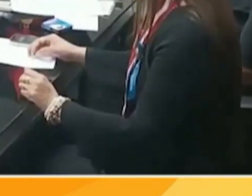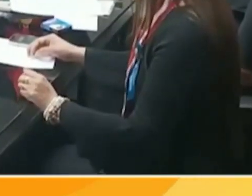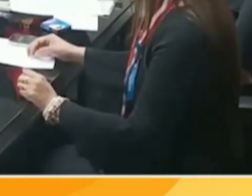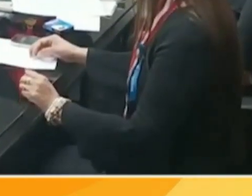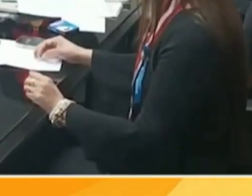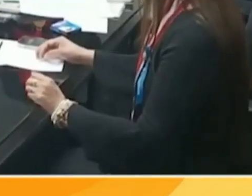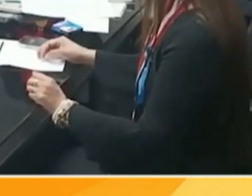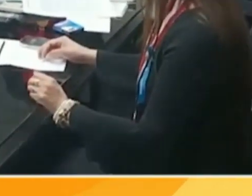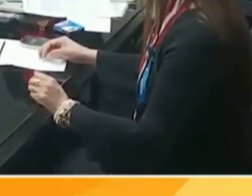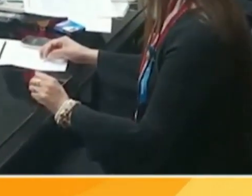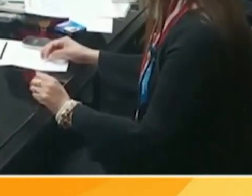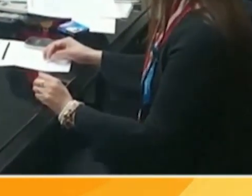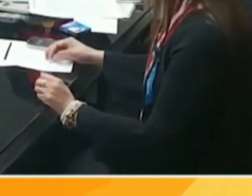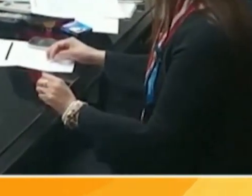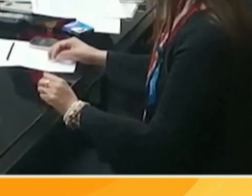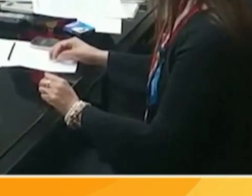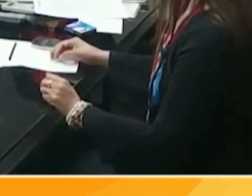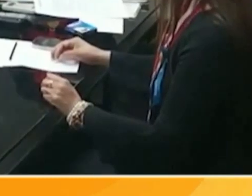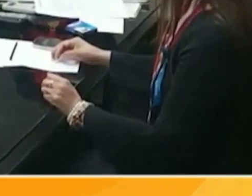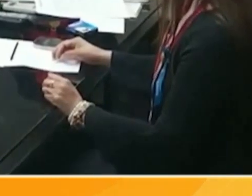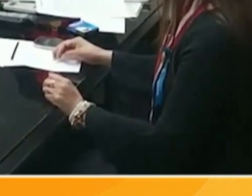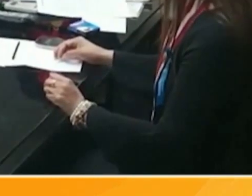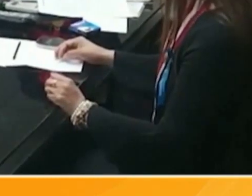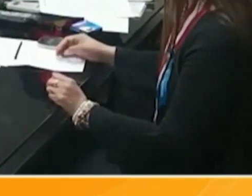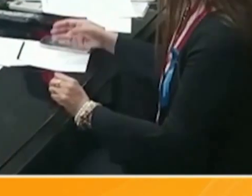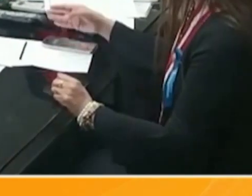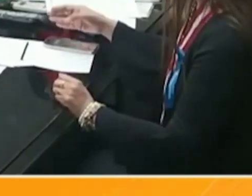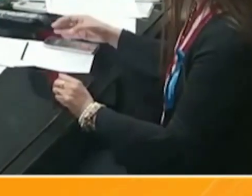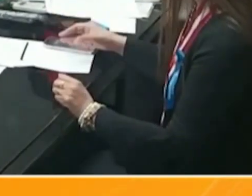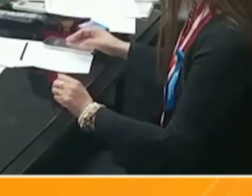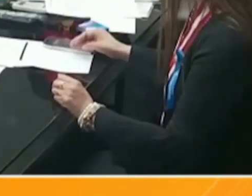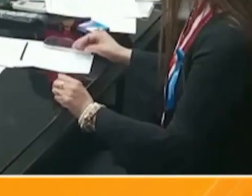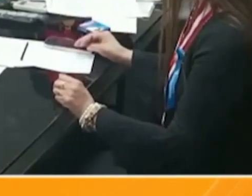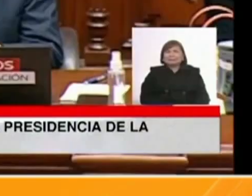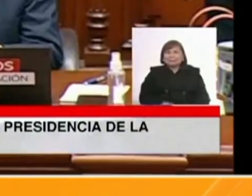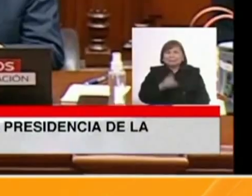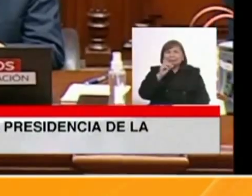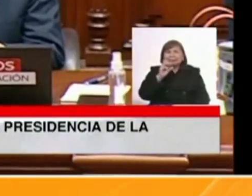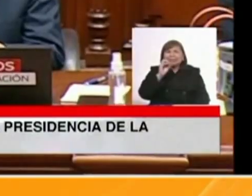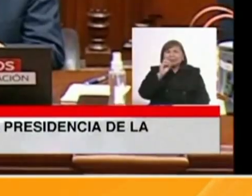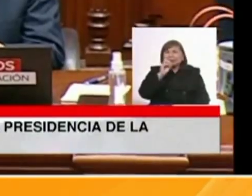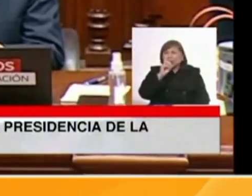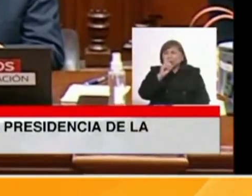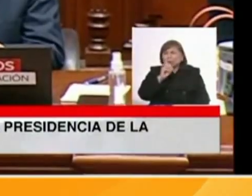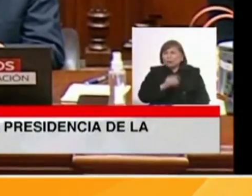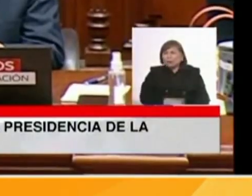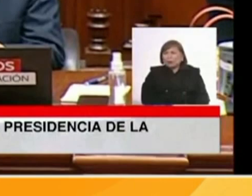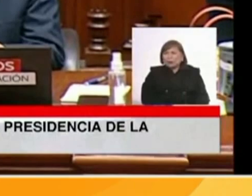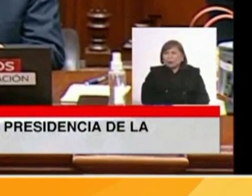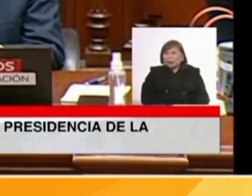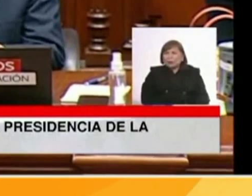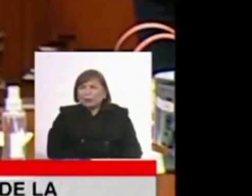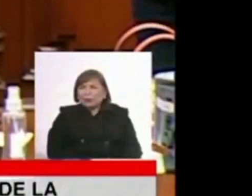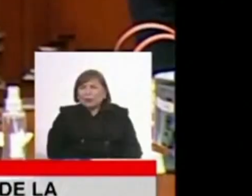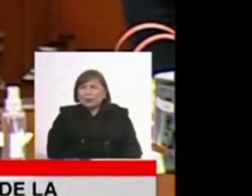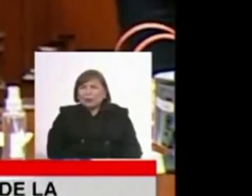llevó de los asesores y dejó el sombrero a un lado él pensaba que con eso bastaba en la cárcel no se lo puede poner tampoco bueno